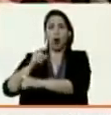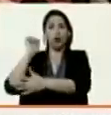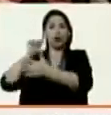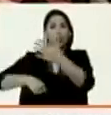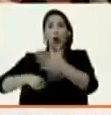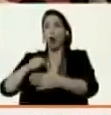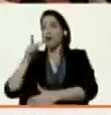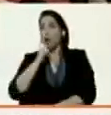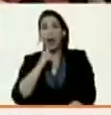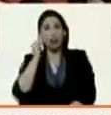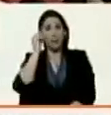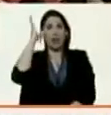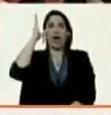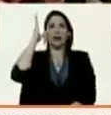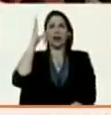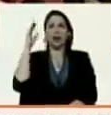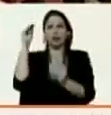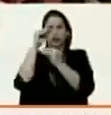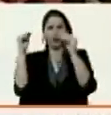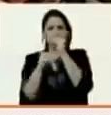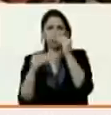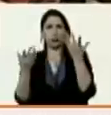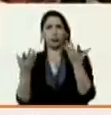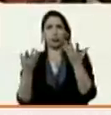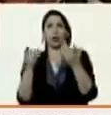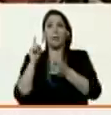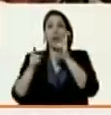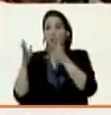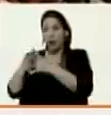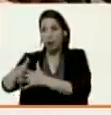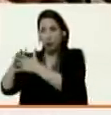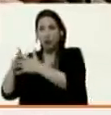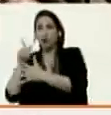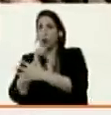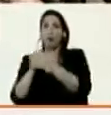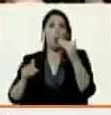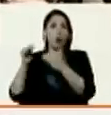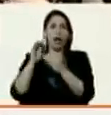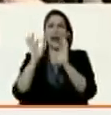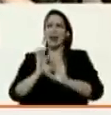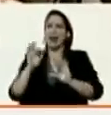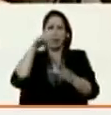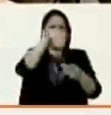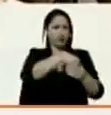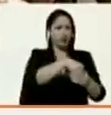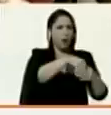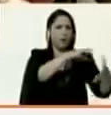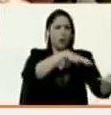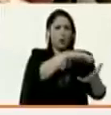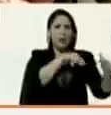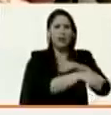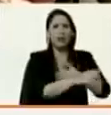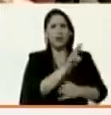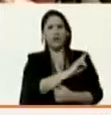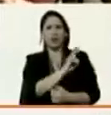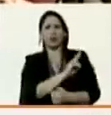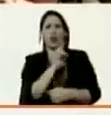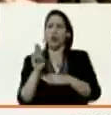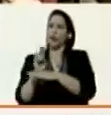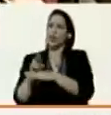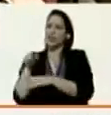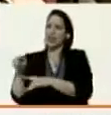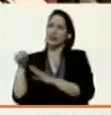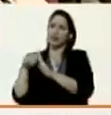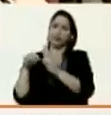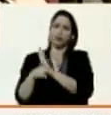de acuerdo ellos a menos que estados unidos les dé una orden no tienen moral ninguna moral para meterse en los asuntos internos de venezuela utilizan esas